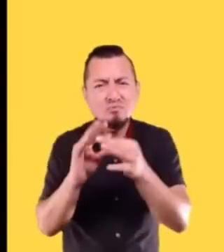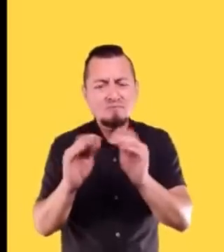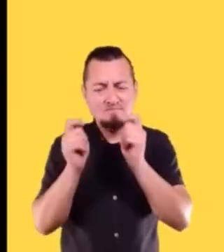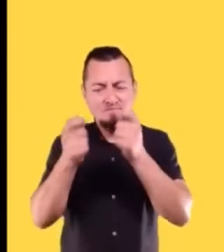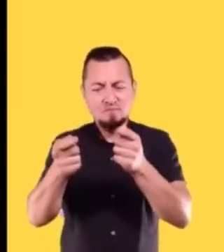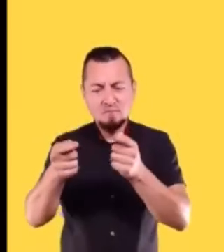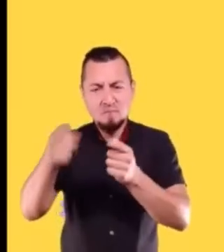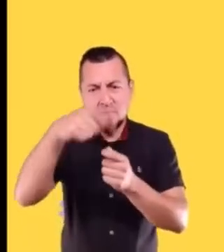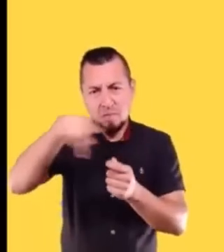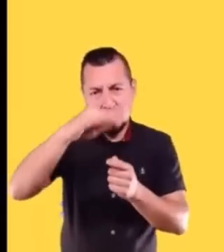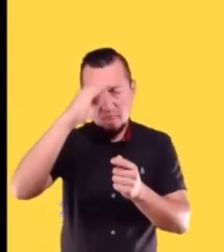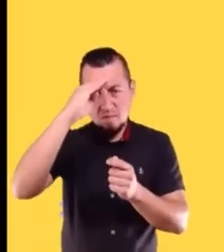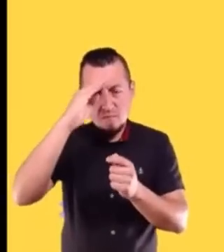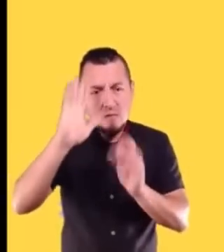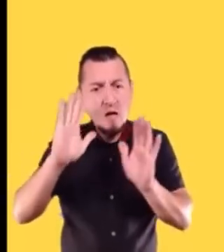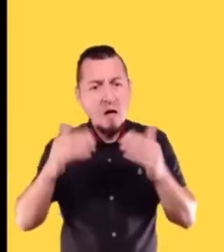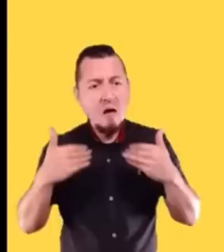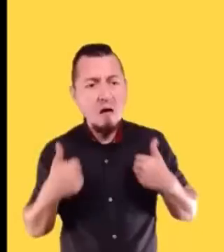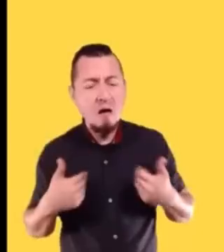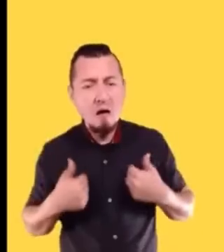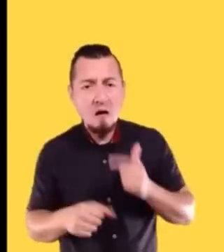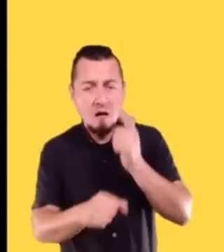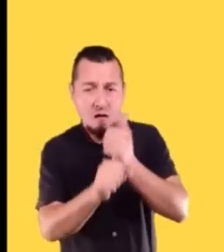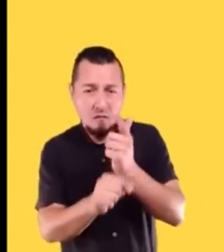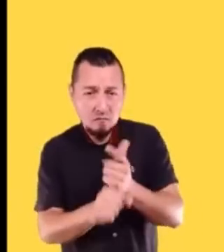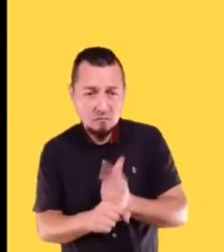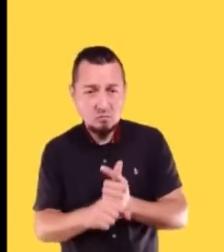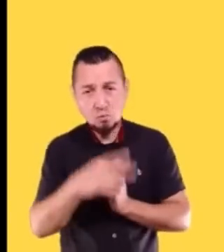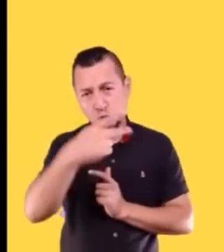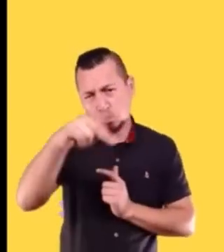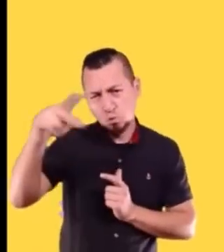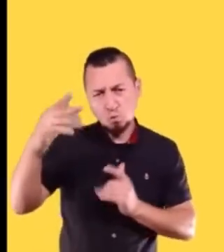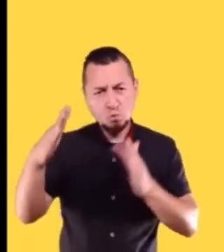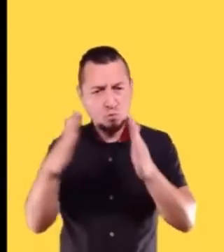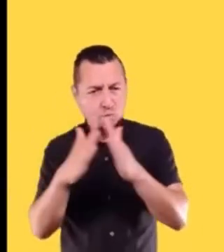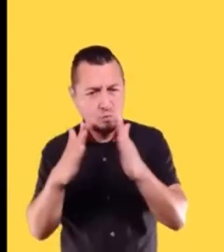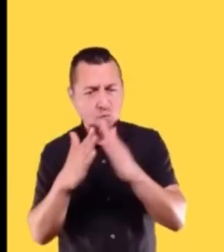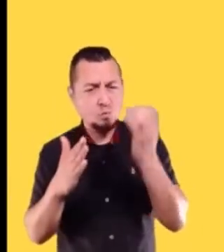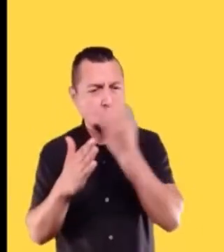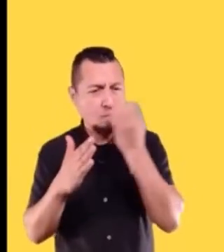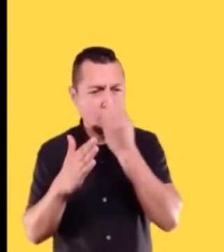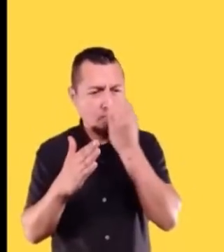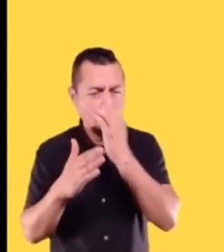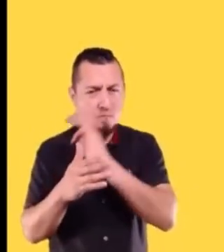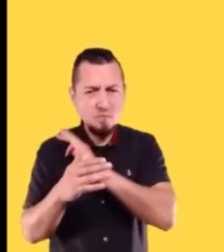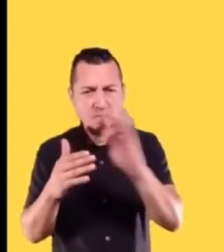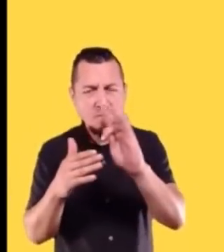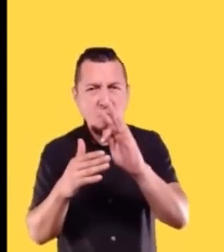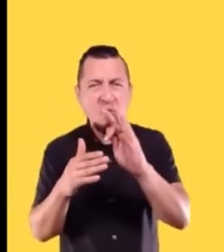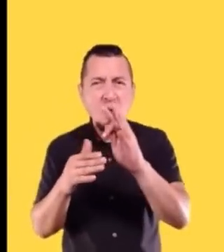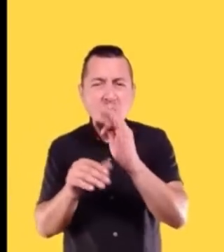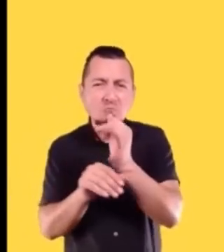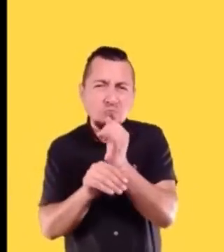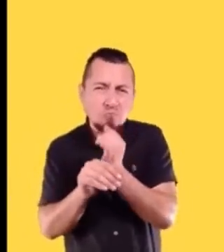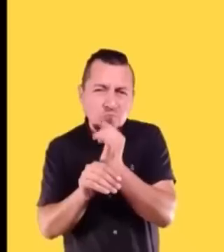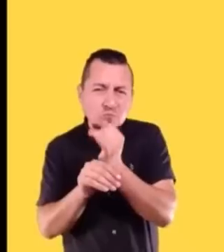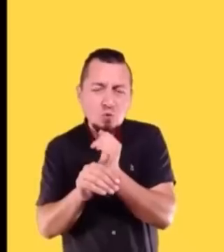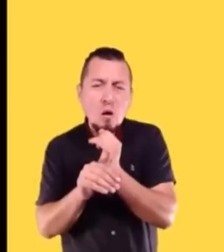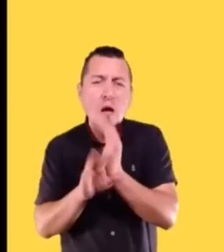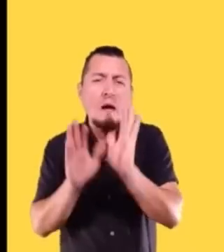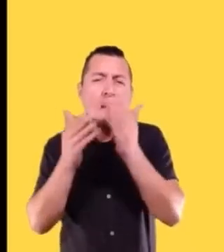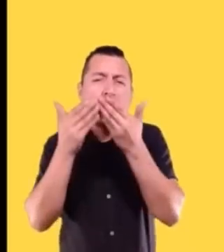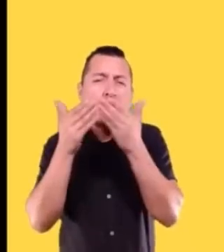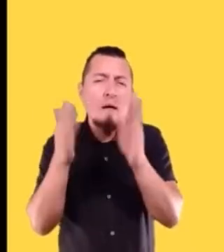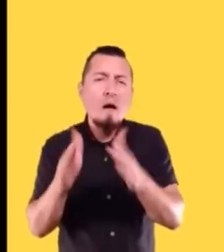aula, y después que los alumnos en sus casas, en las escuelas, puedan ir más allá del mero conocimiento que se plantea